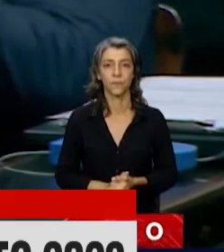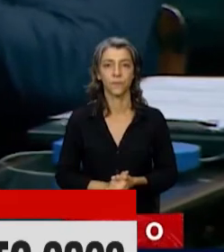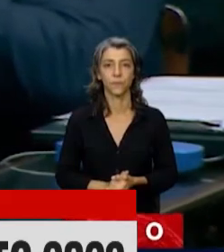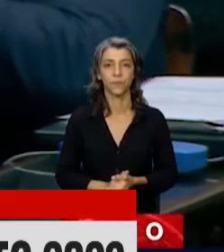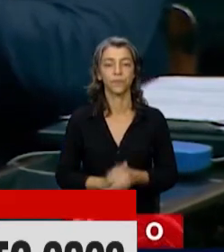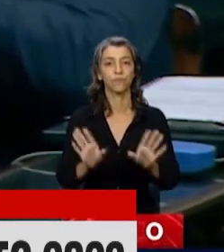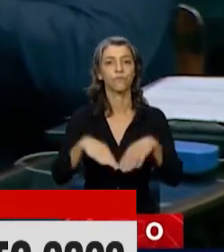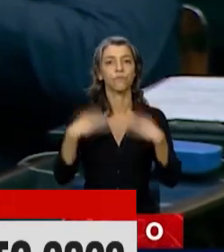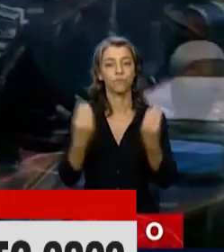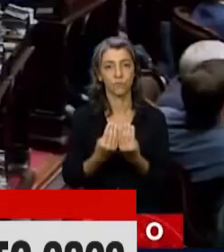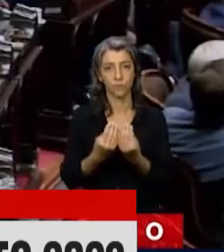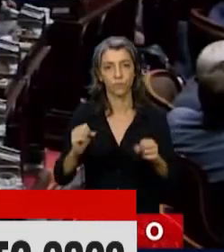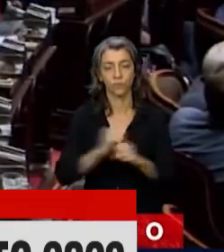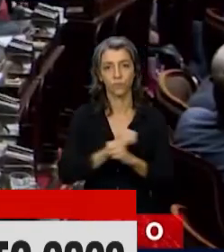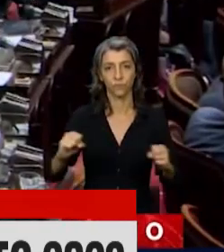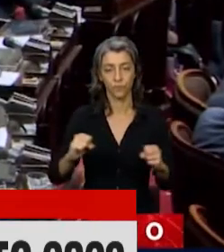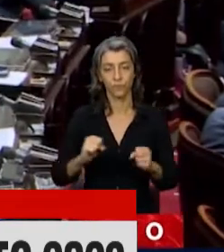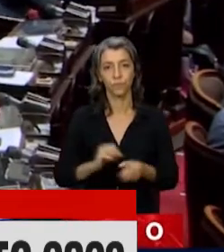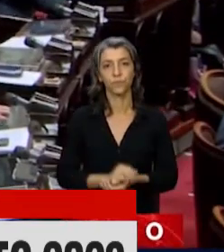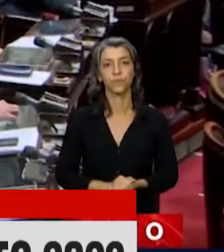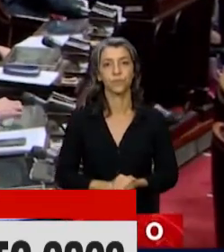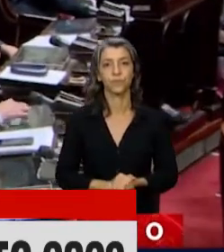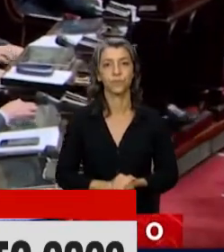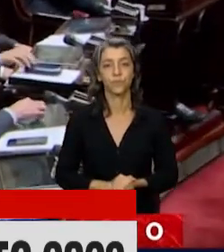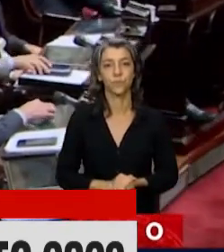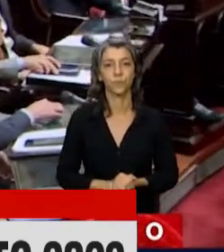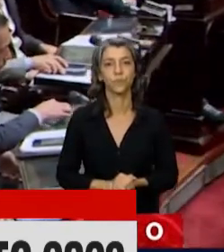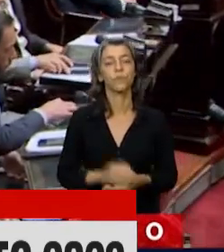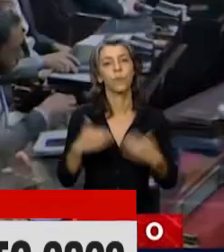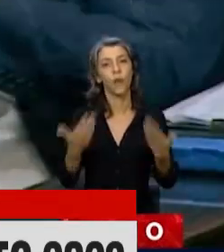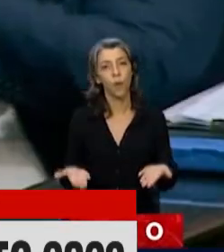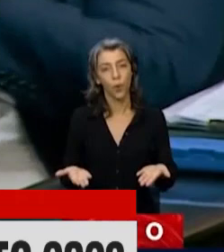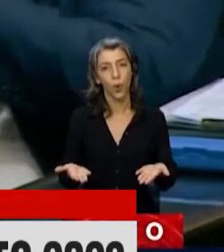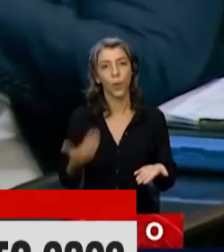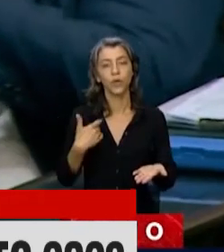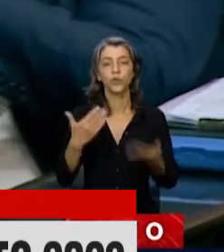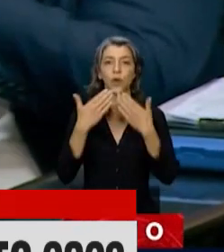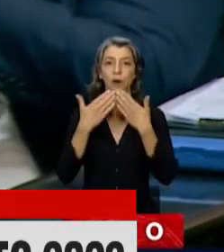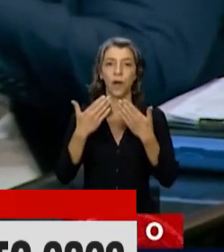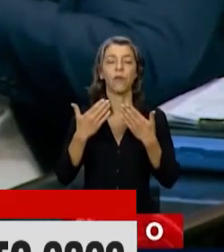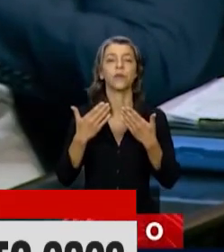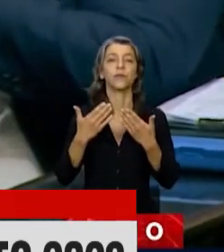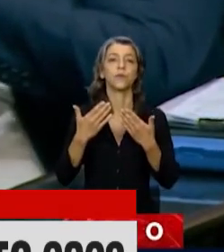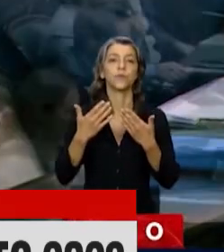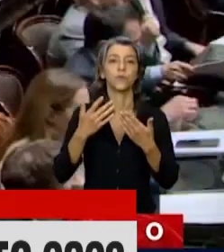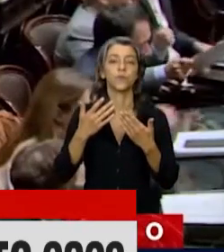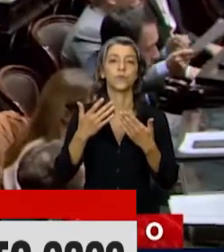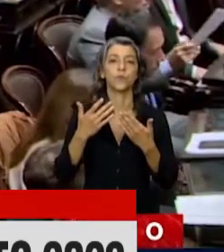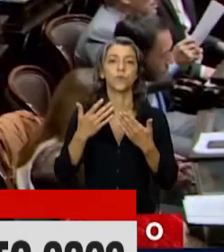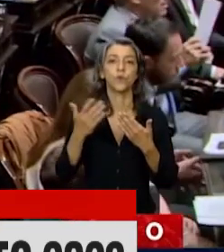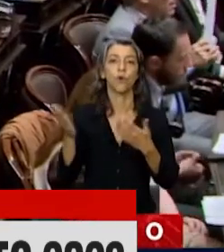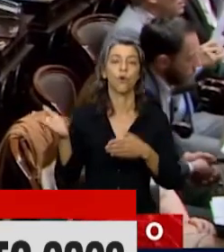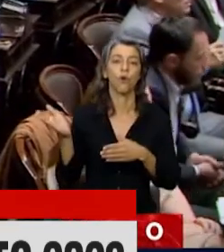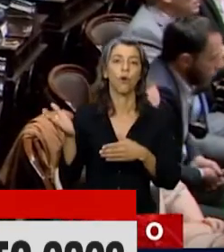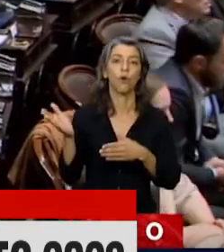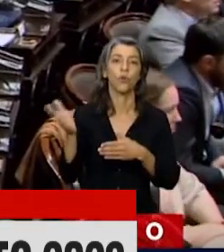Resulta afirmativa. Quiero aprovechar y agradecer la presencia de todo